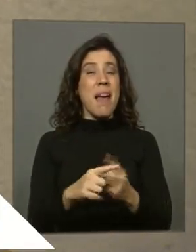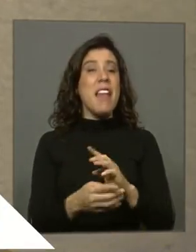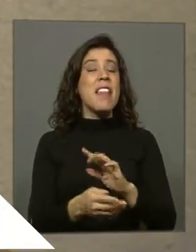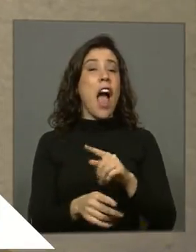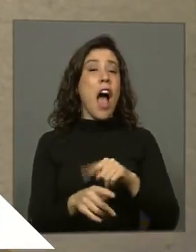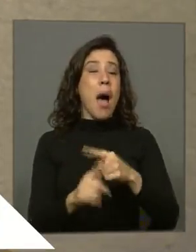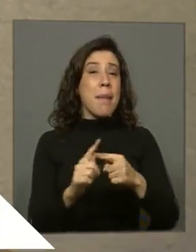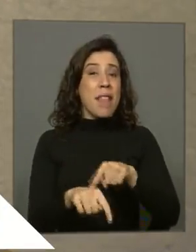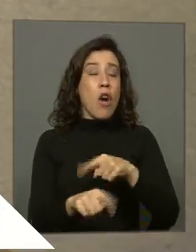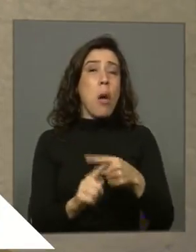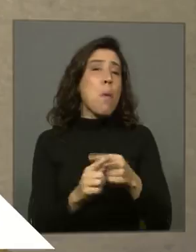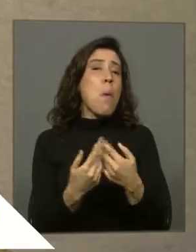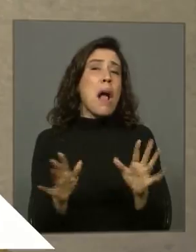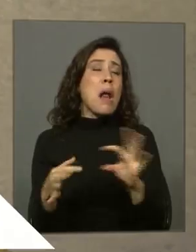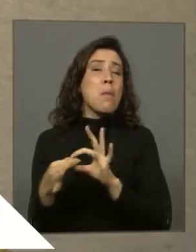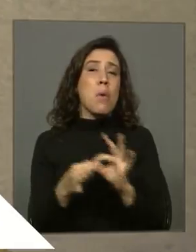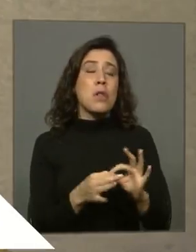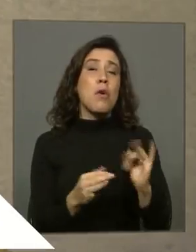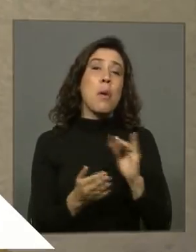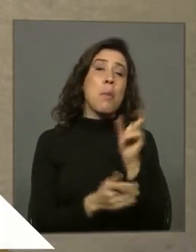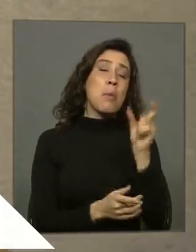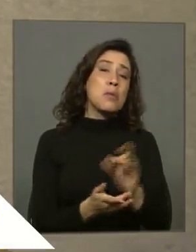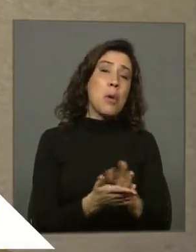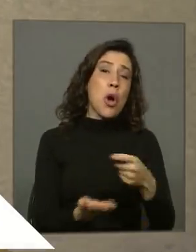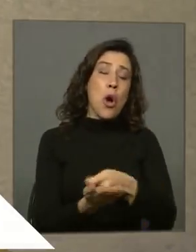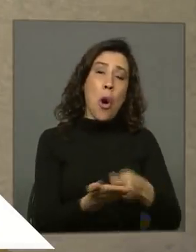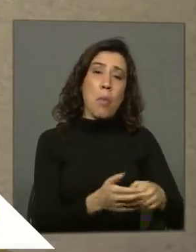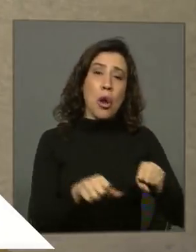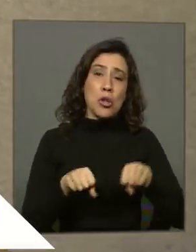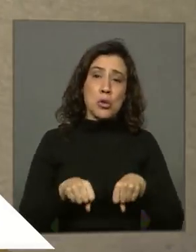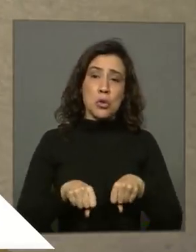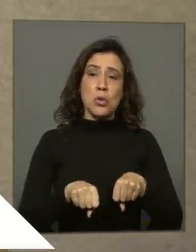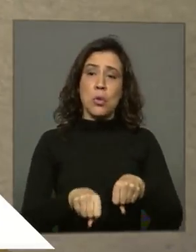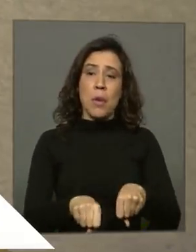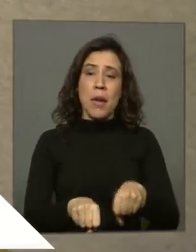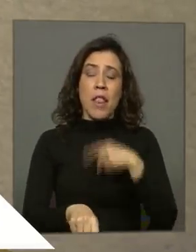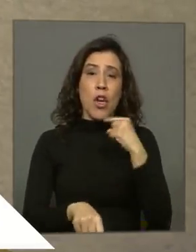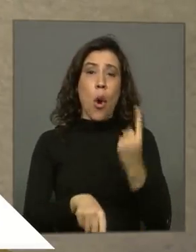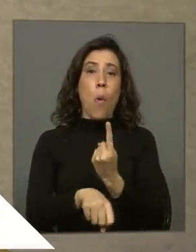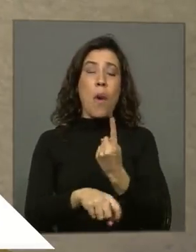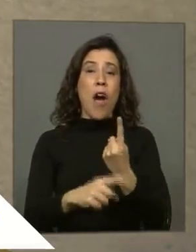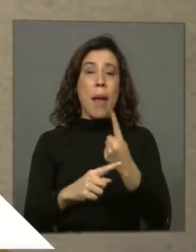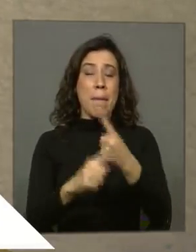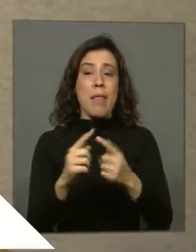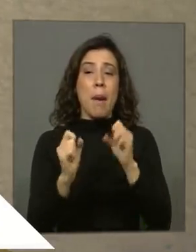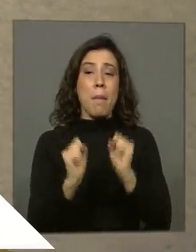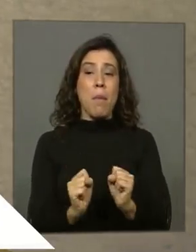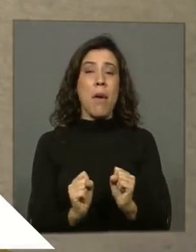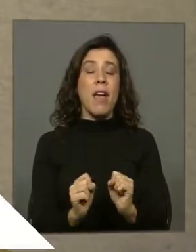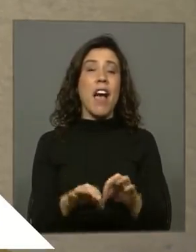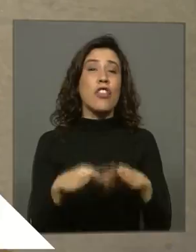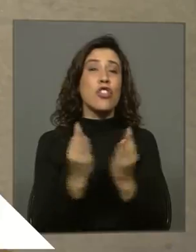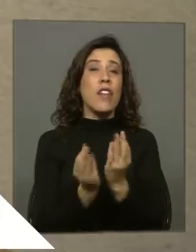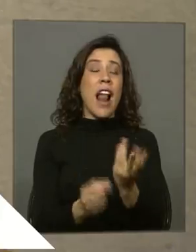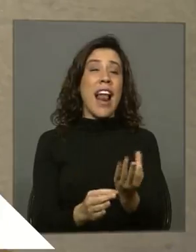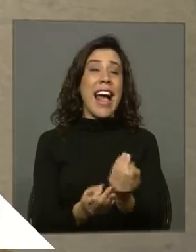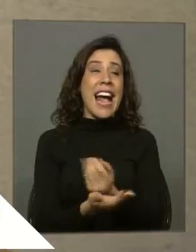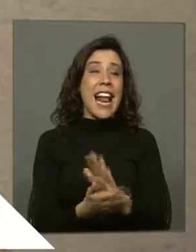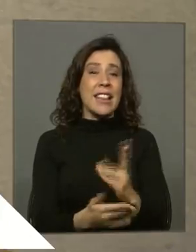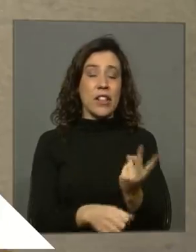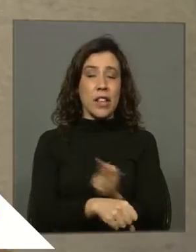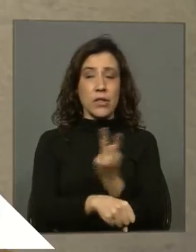y a eso en el caso que la persona compraba en el supermercado o en el mall se estableció una hora y media más es decir podía llegar a un uso gratuito de dos horas